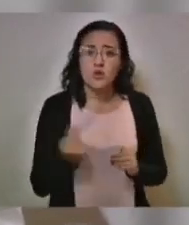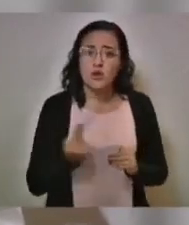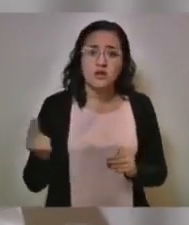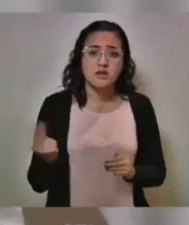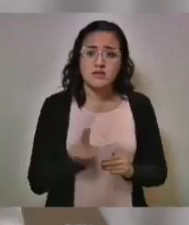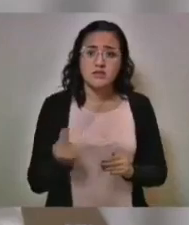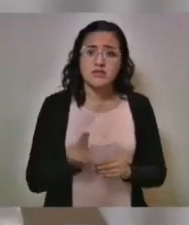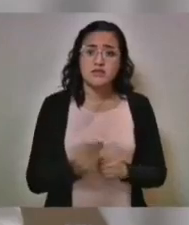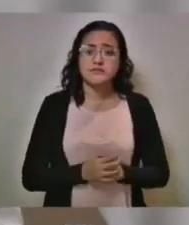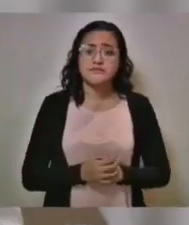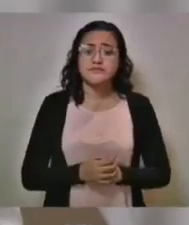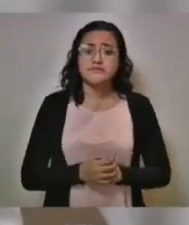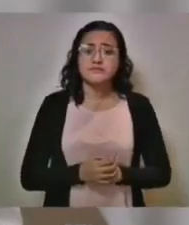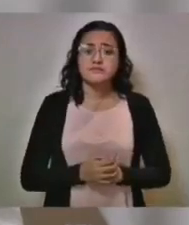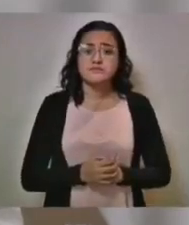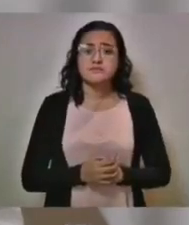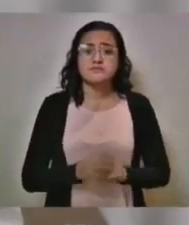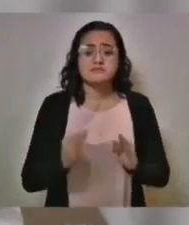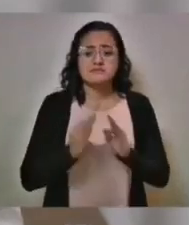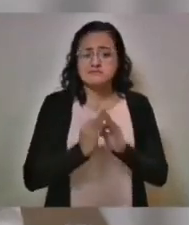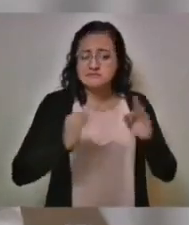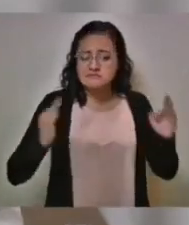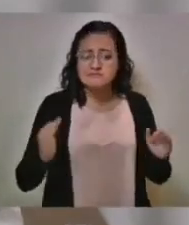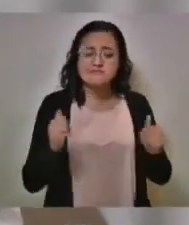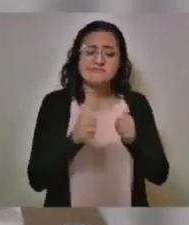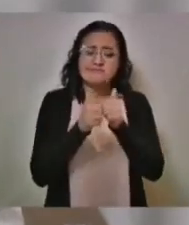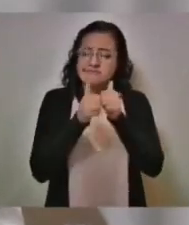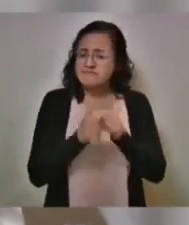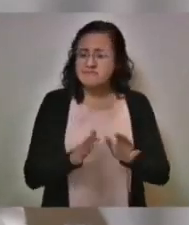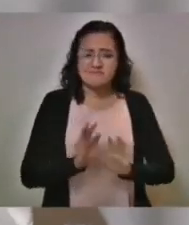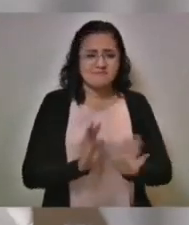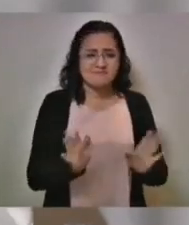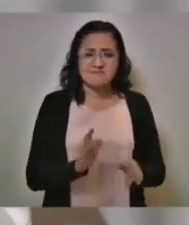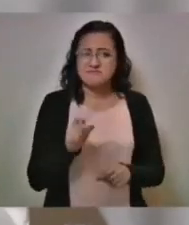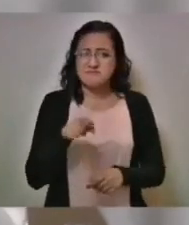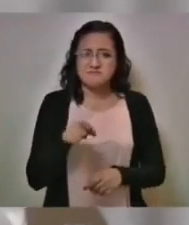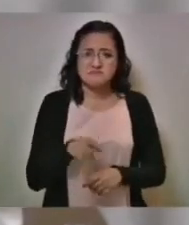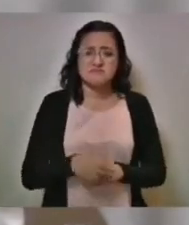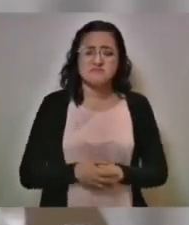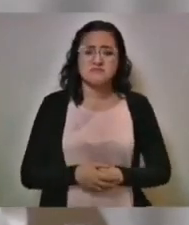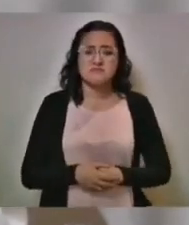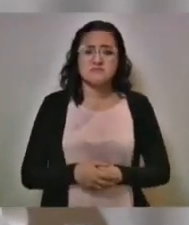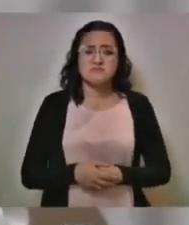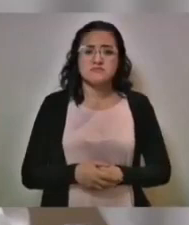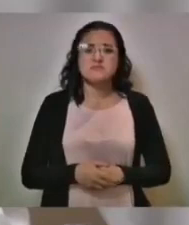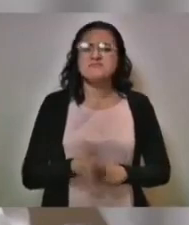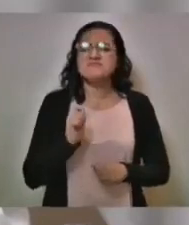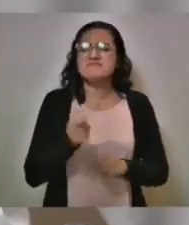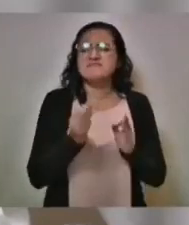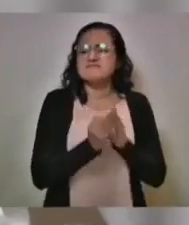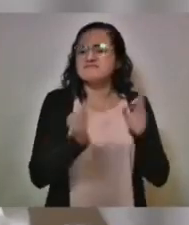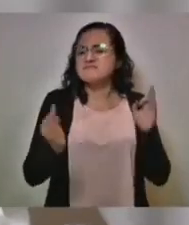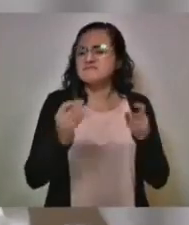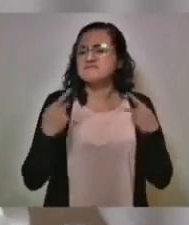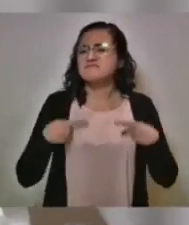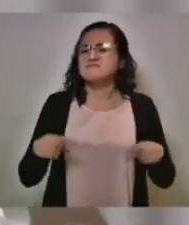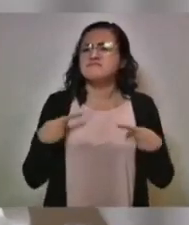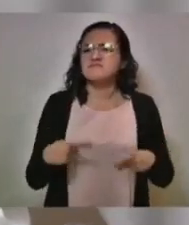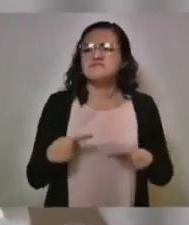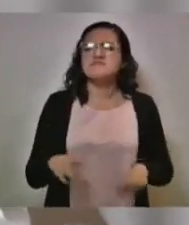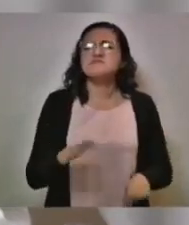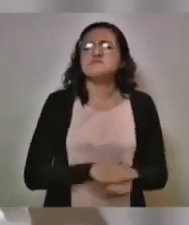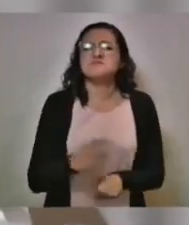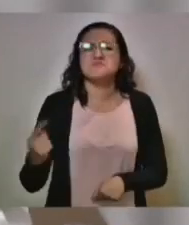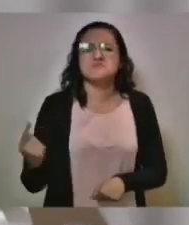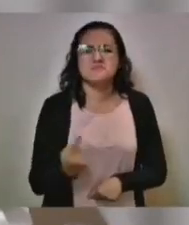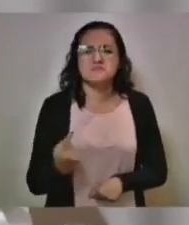Se sostiene la sana distancia. Miren, la sana distancia va